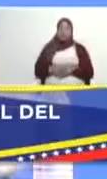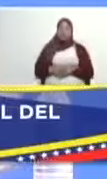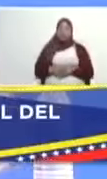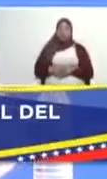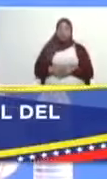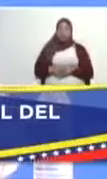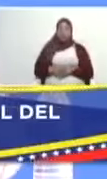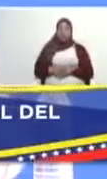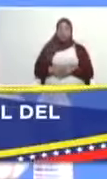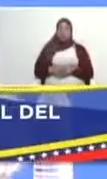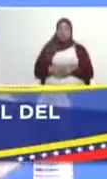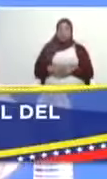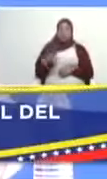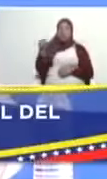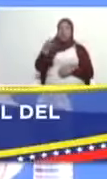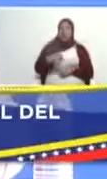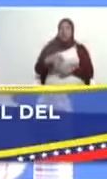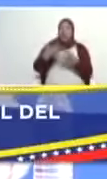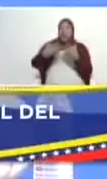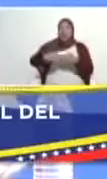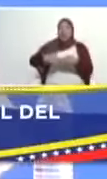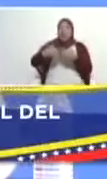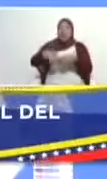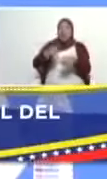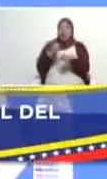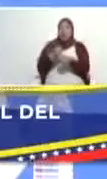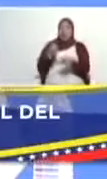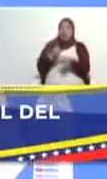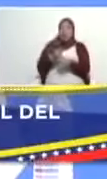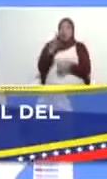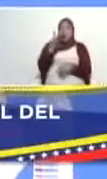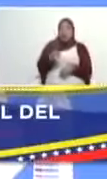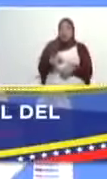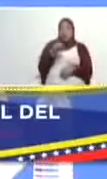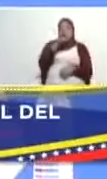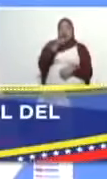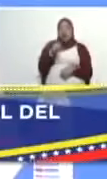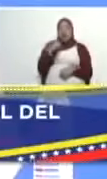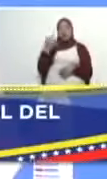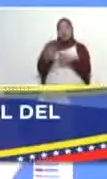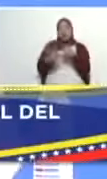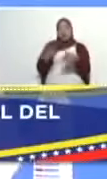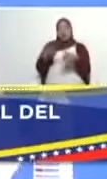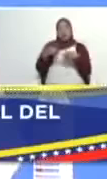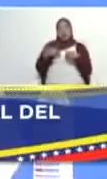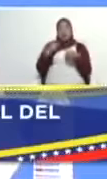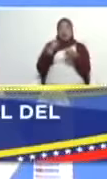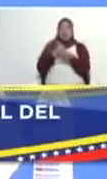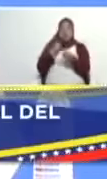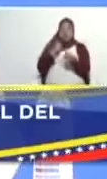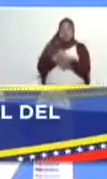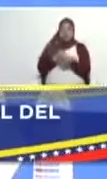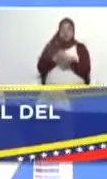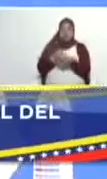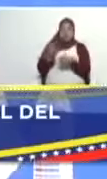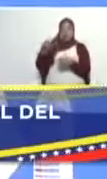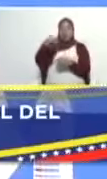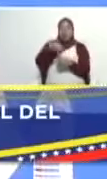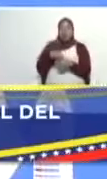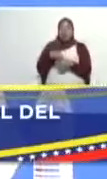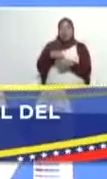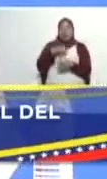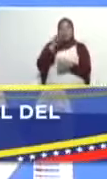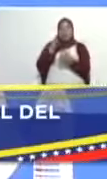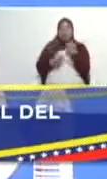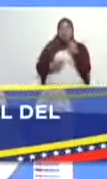Y lo que deben aportar los empresarios en esta etapa para recuperar el ingreso de